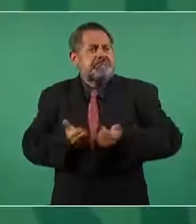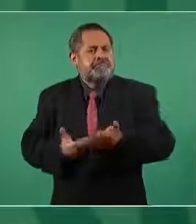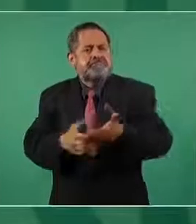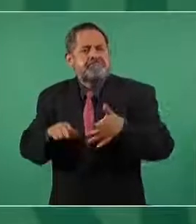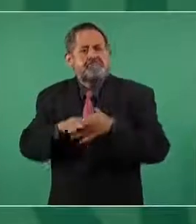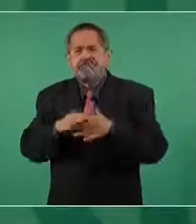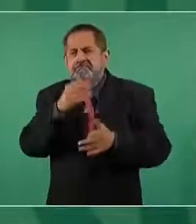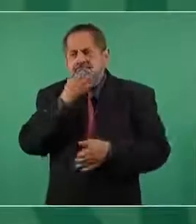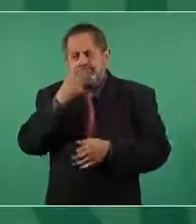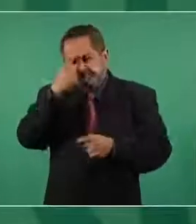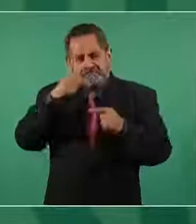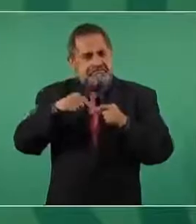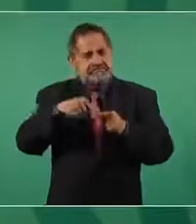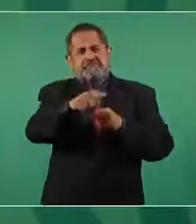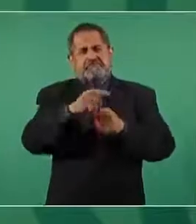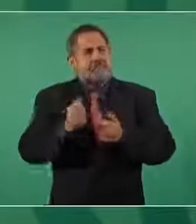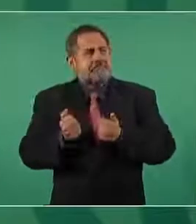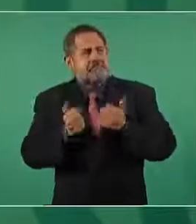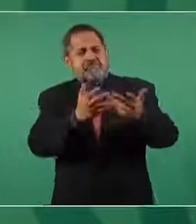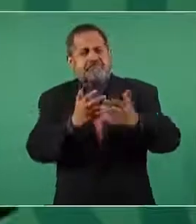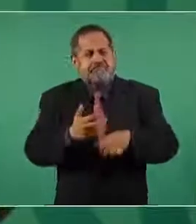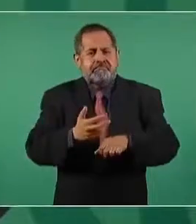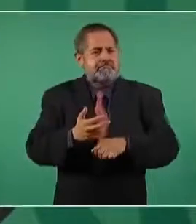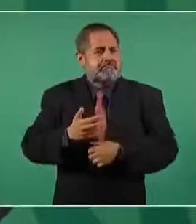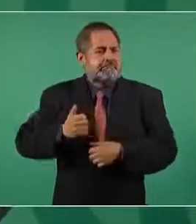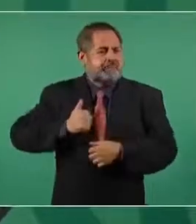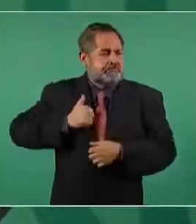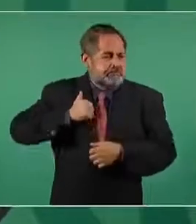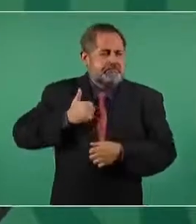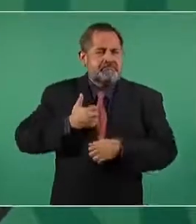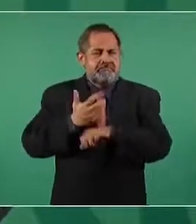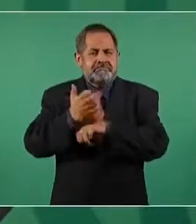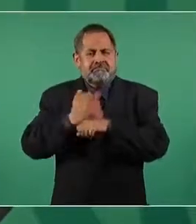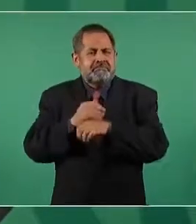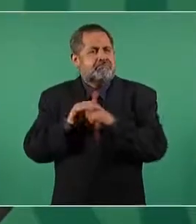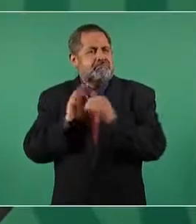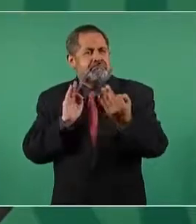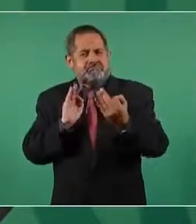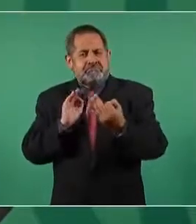para el mercado de Estados Unidos, para el mercado de Canadá.